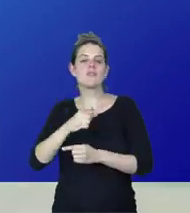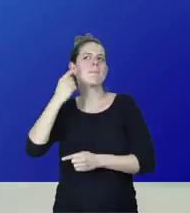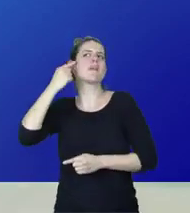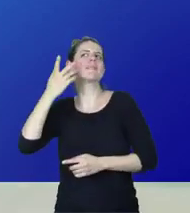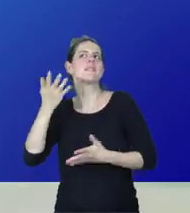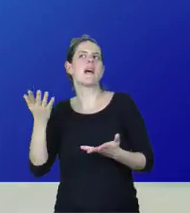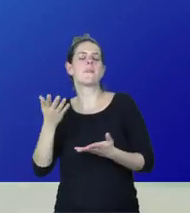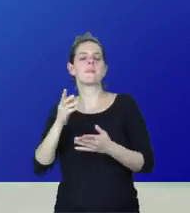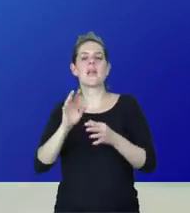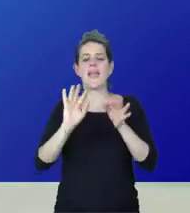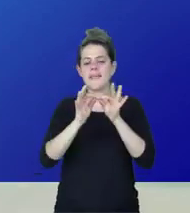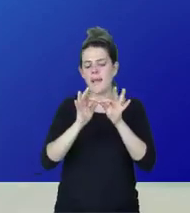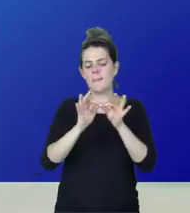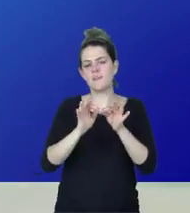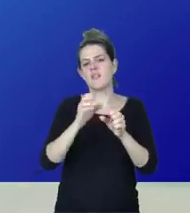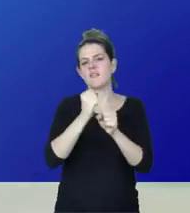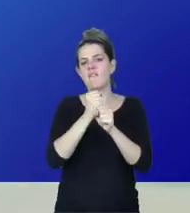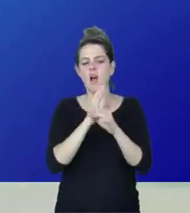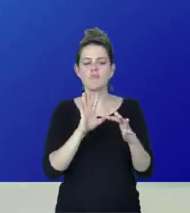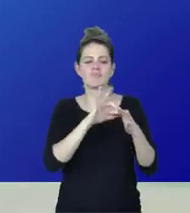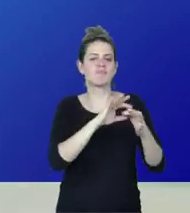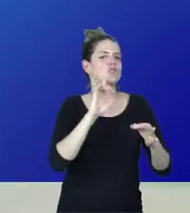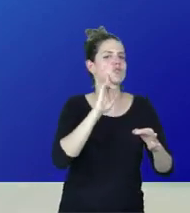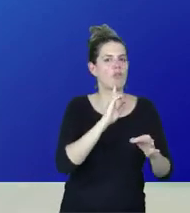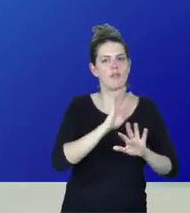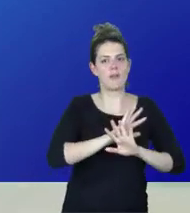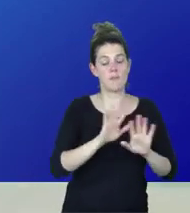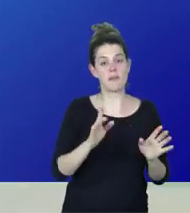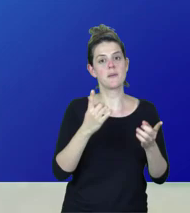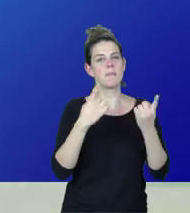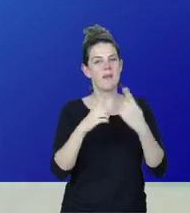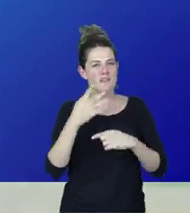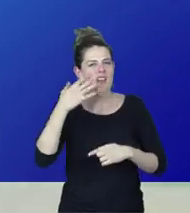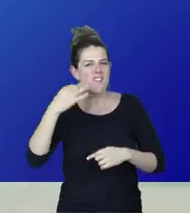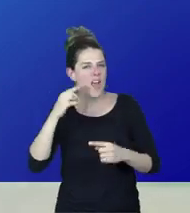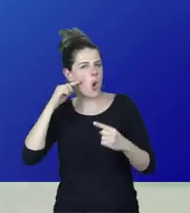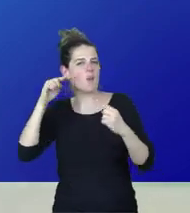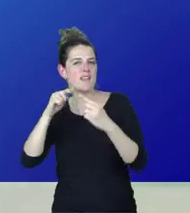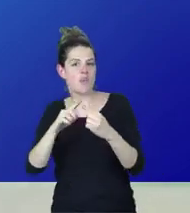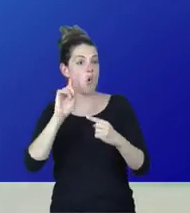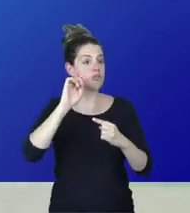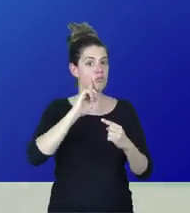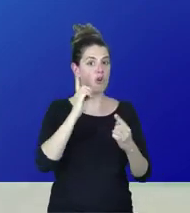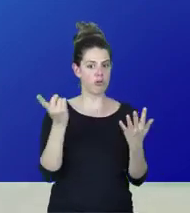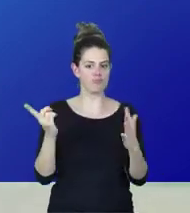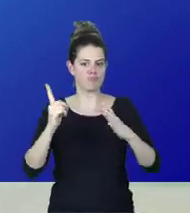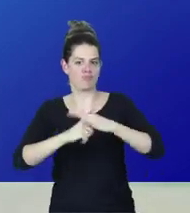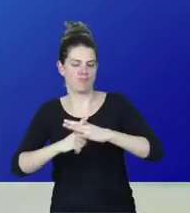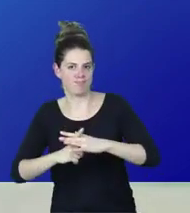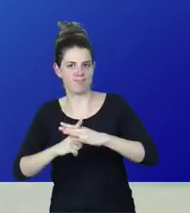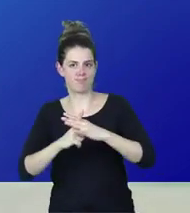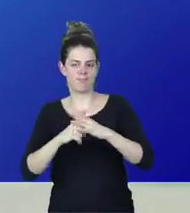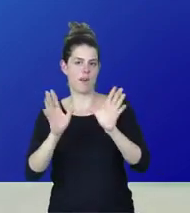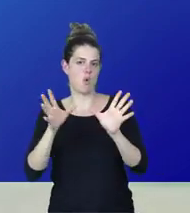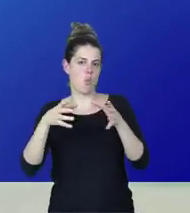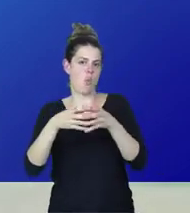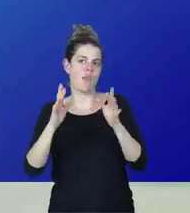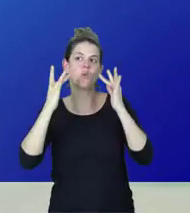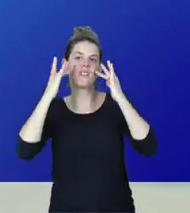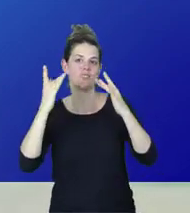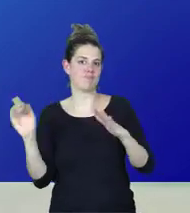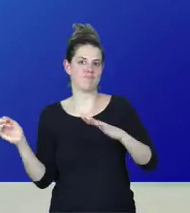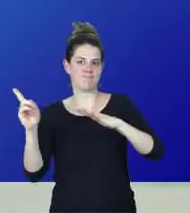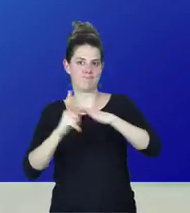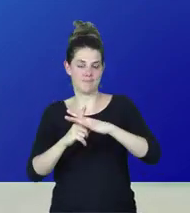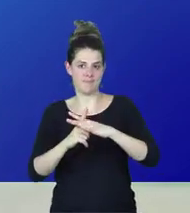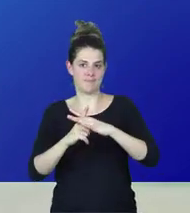estudiante sordo, pero si estamos pensando que realmente el estudiante sordo forme parte de la comunidad educativa, y que la comunidad educativa toda